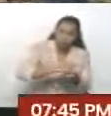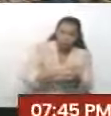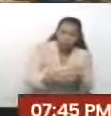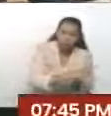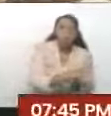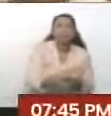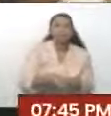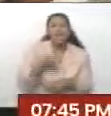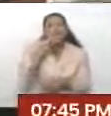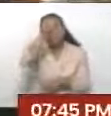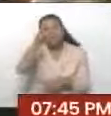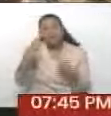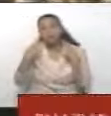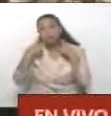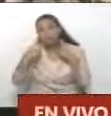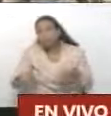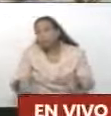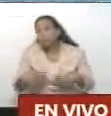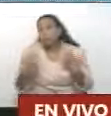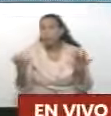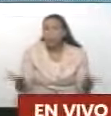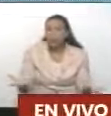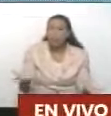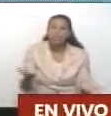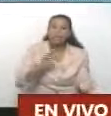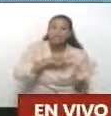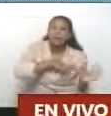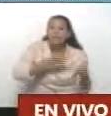que tuvieron que emigrar